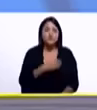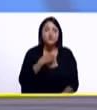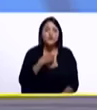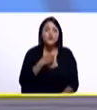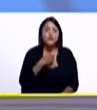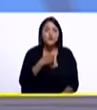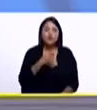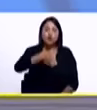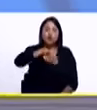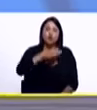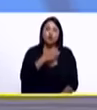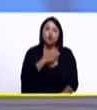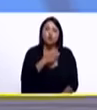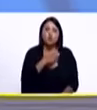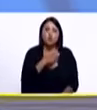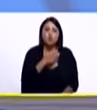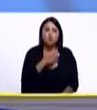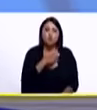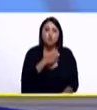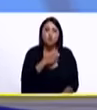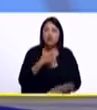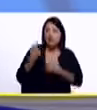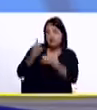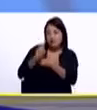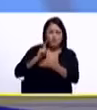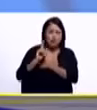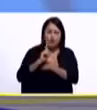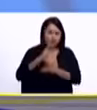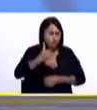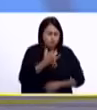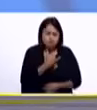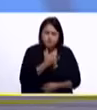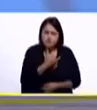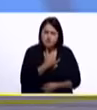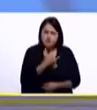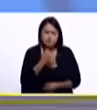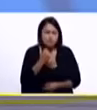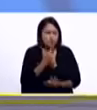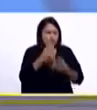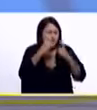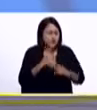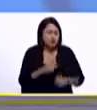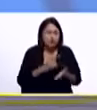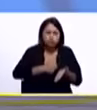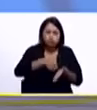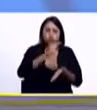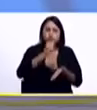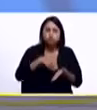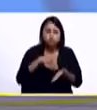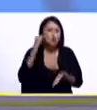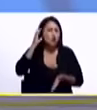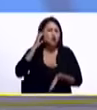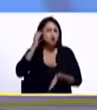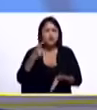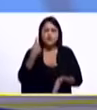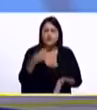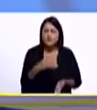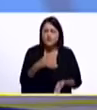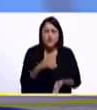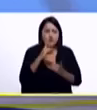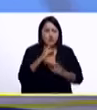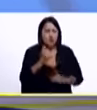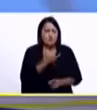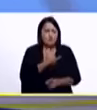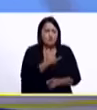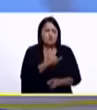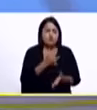hicimos libres de condicionamientos y chantaje. Lo hicimos por conciencia,